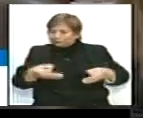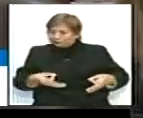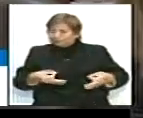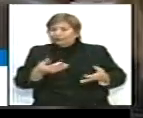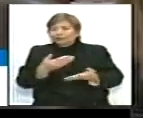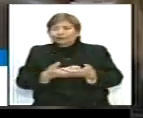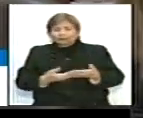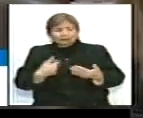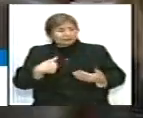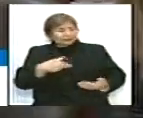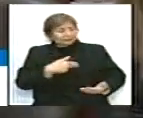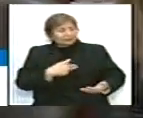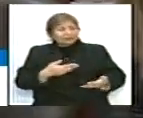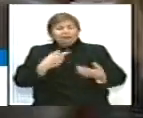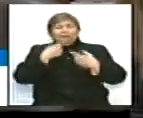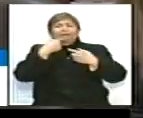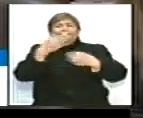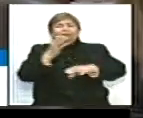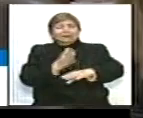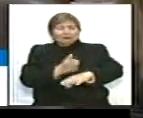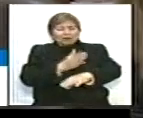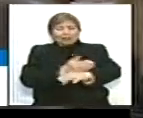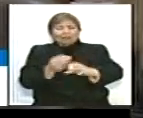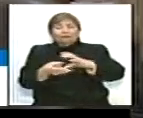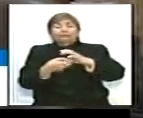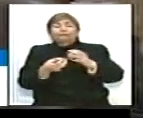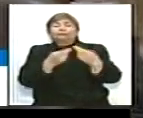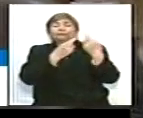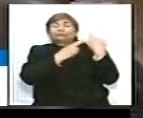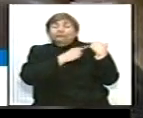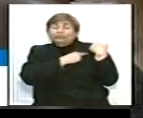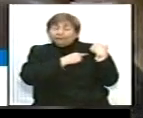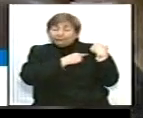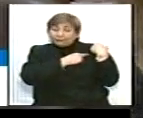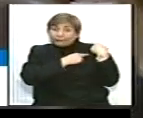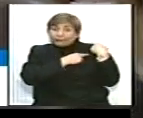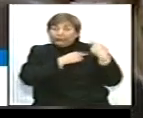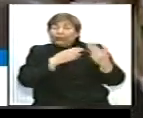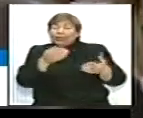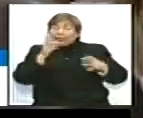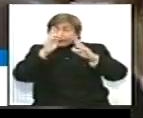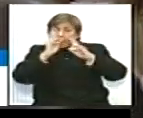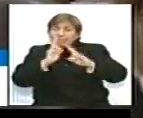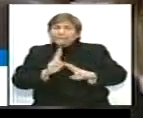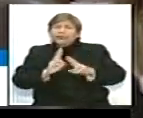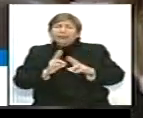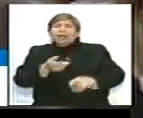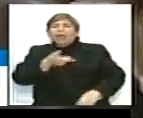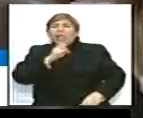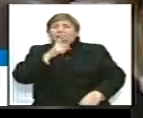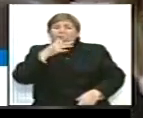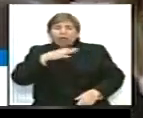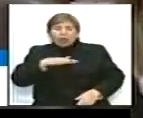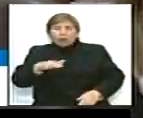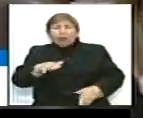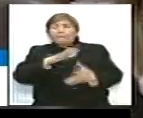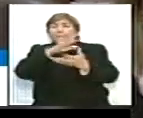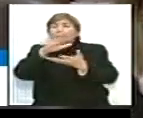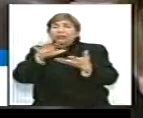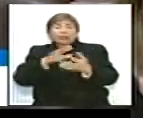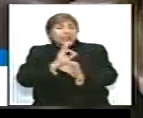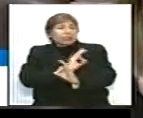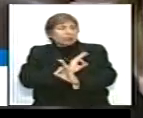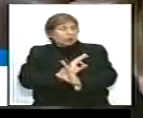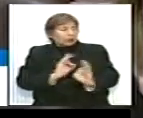Por eso, presidente, postulamos un desarrollo minero responsable, que respete el agua, que respete el medio ambiente, pero de